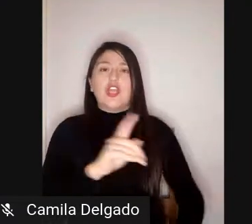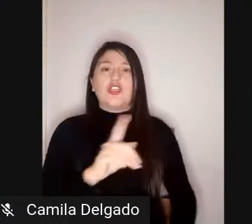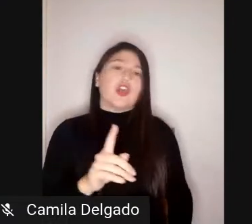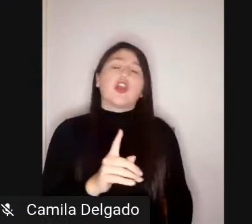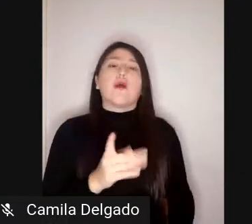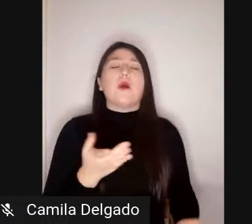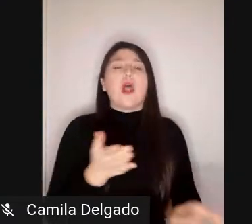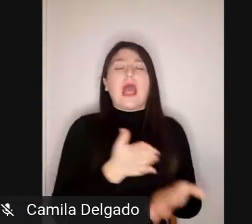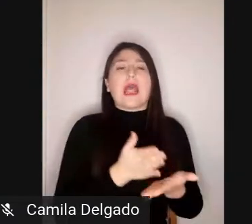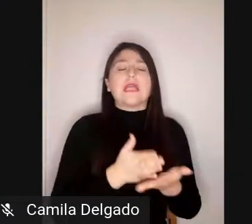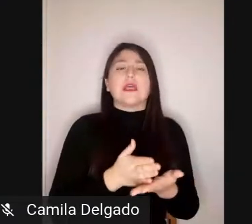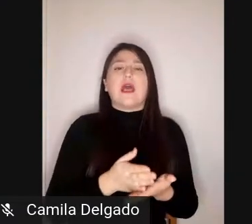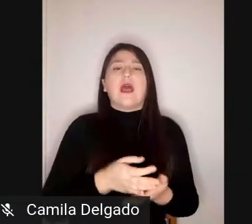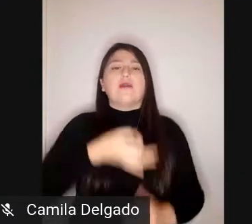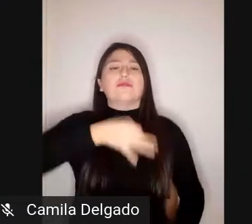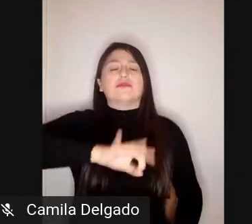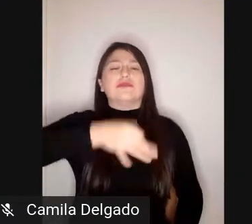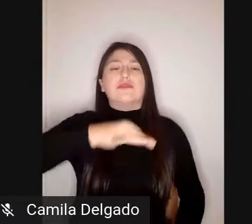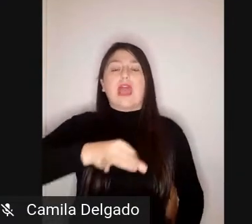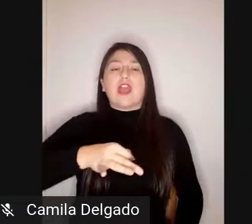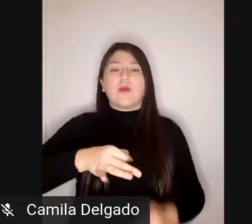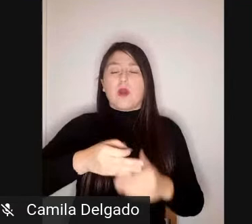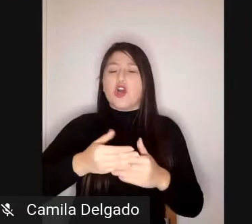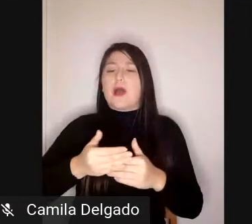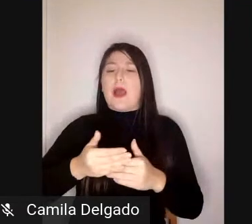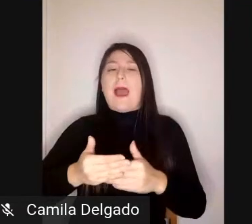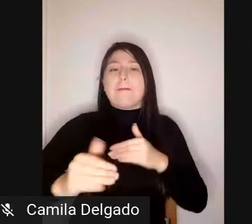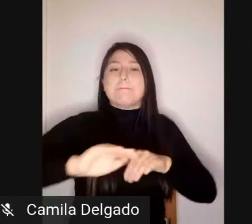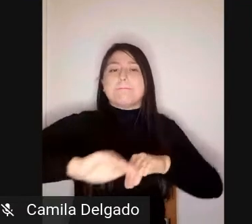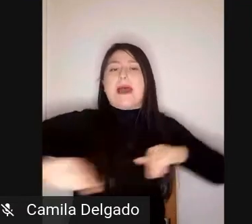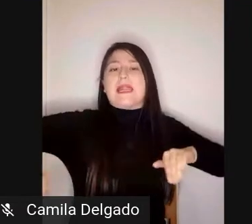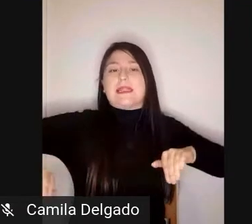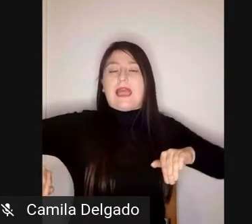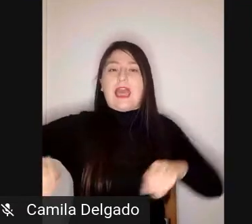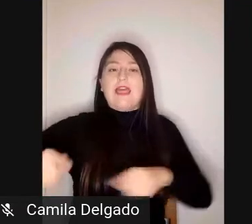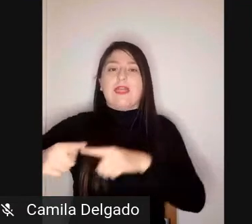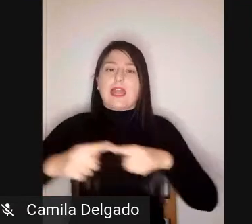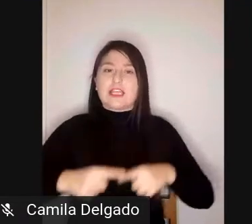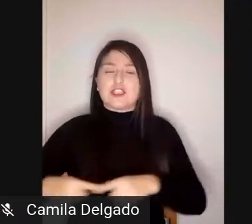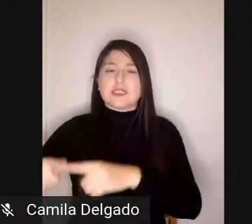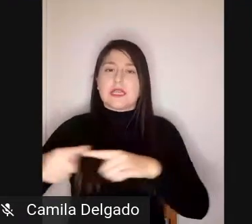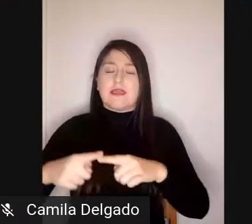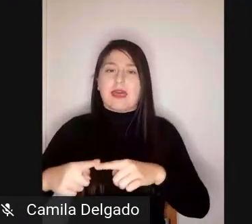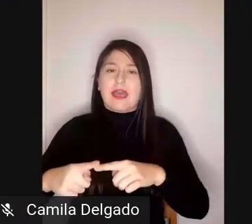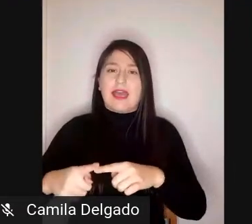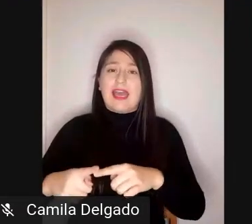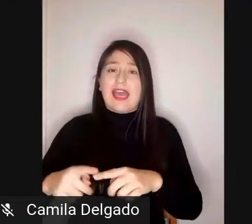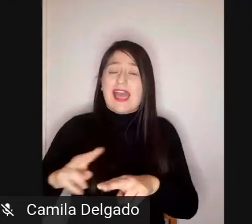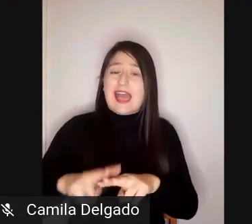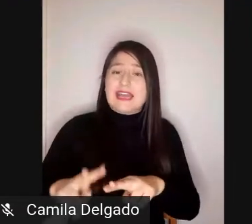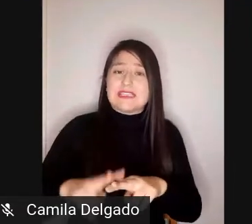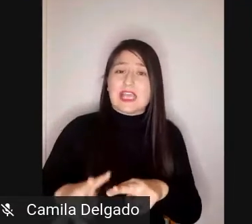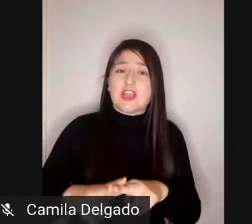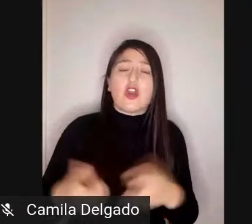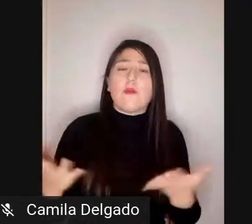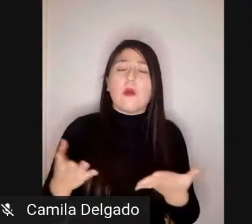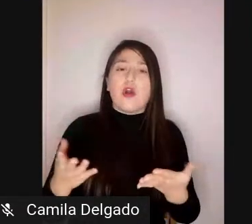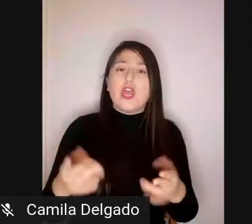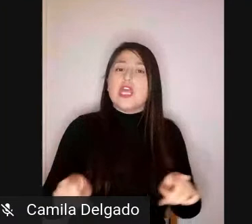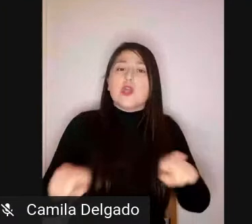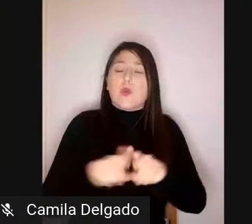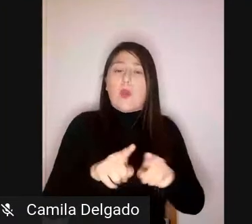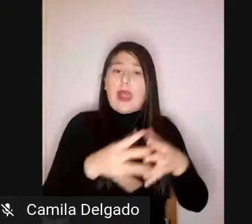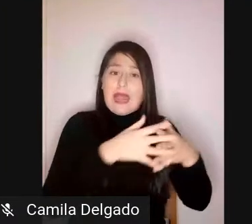la sociedad, haciendo investigaciones para tener artículos indexados en alto ranking, como lo exige Estados Unidos o el gran